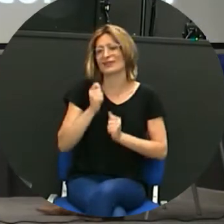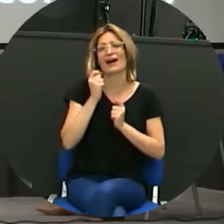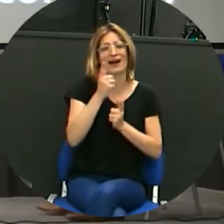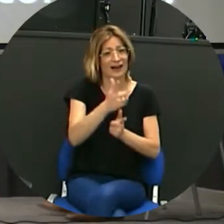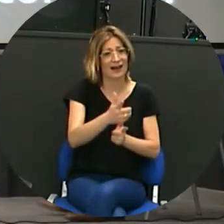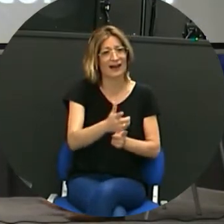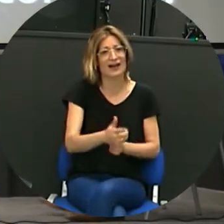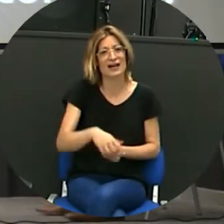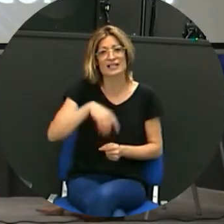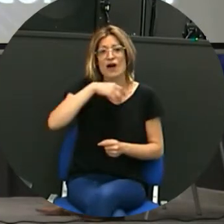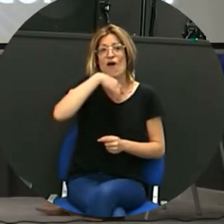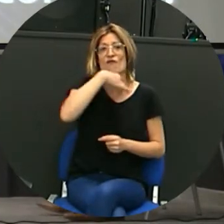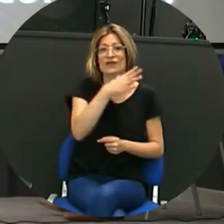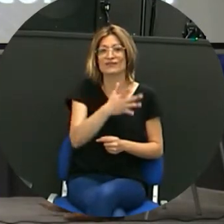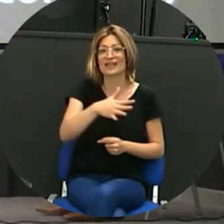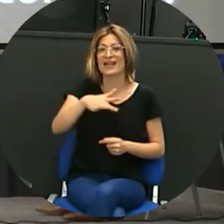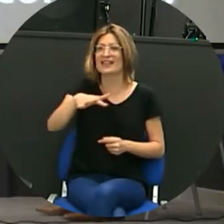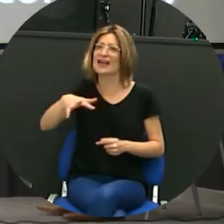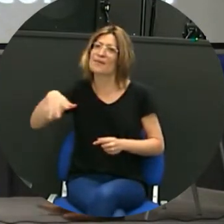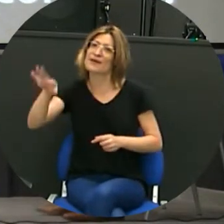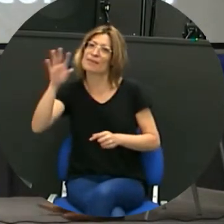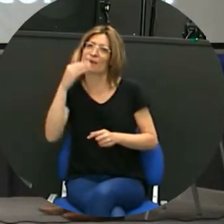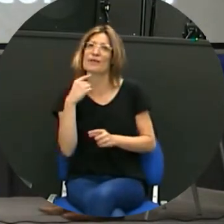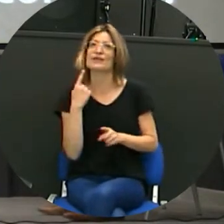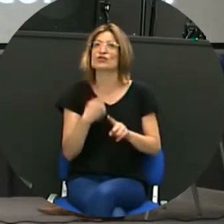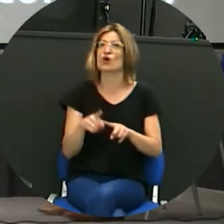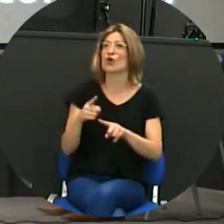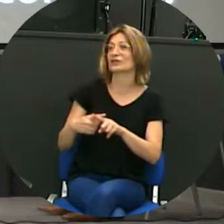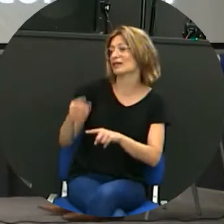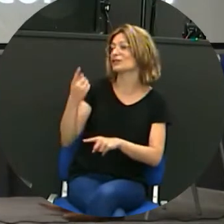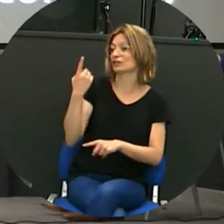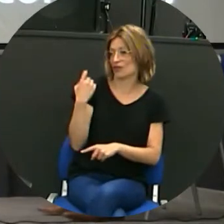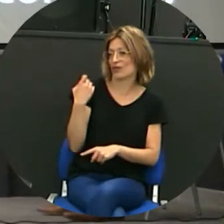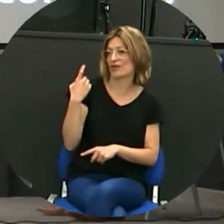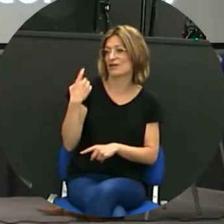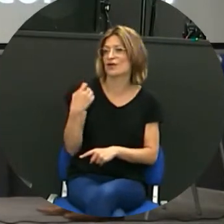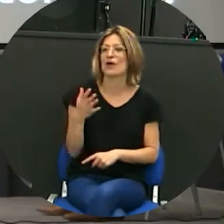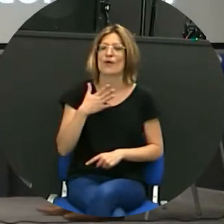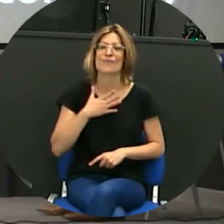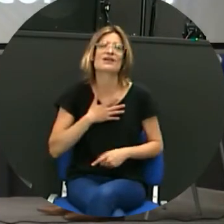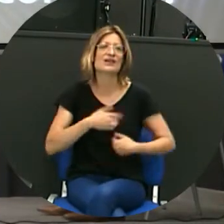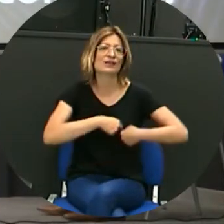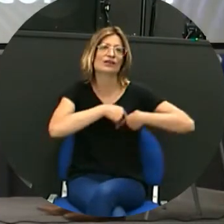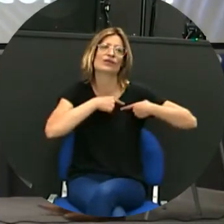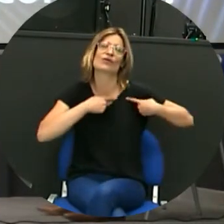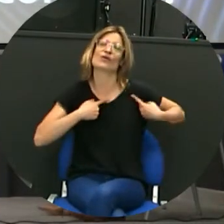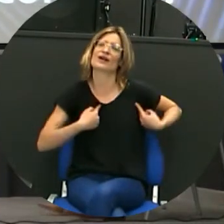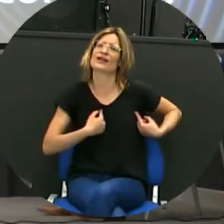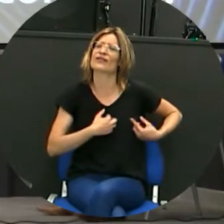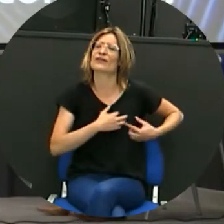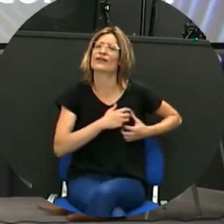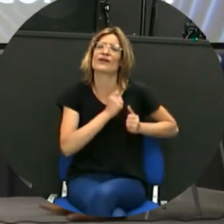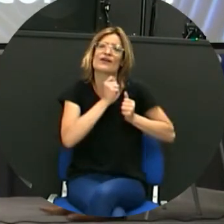la vida, fuente de mi provisión. Te entrego hoy mi